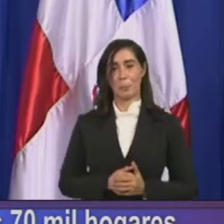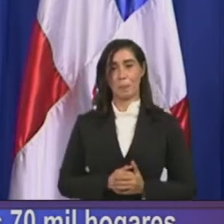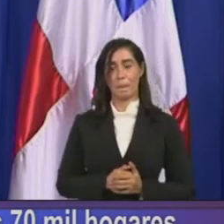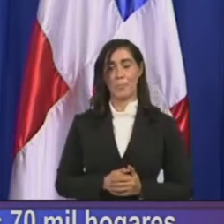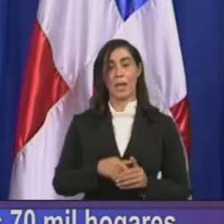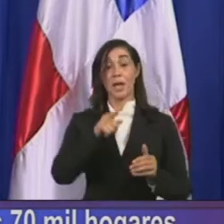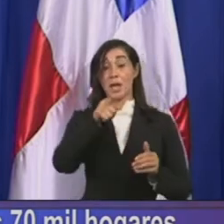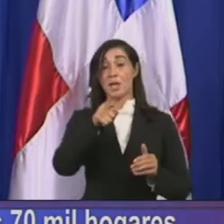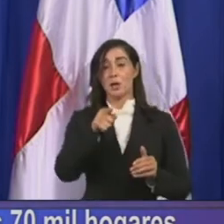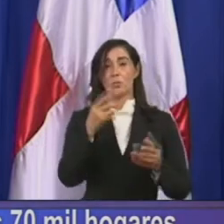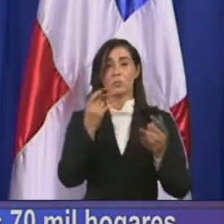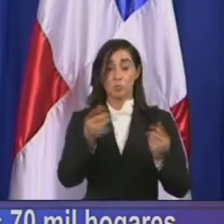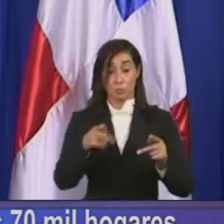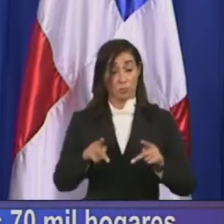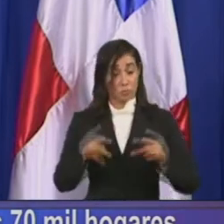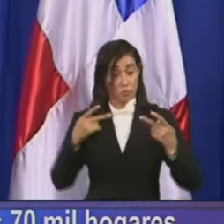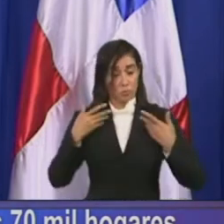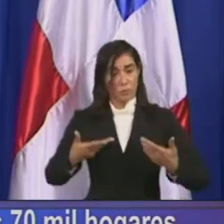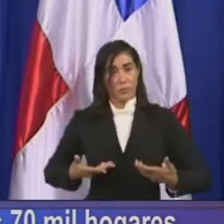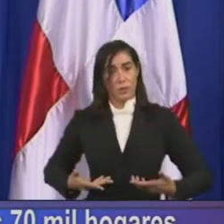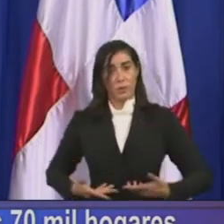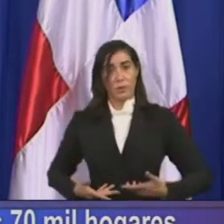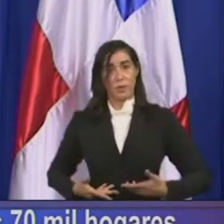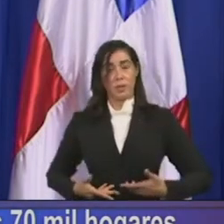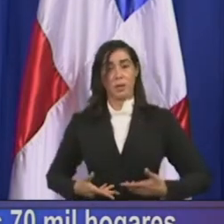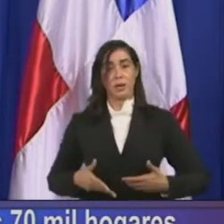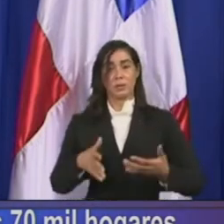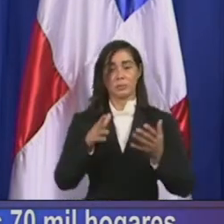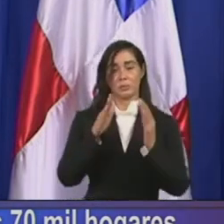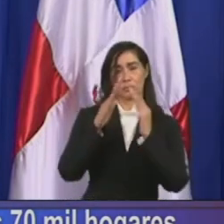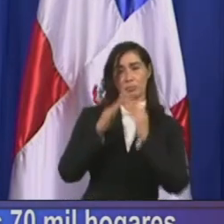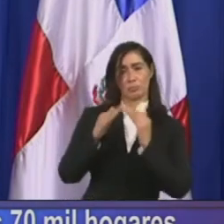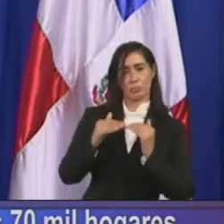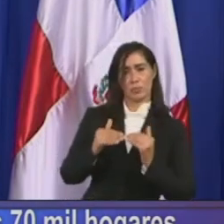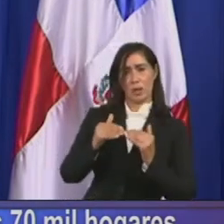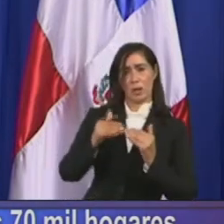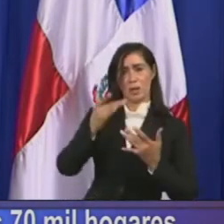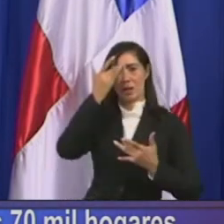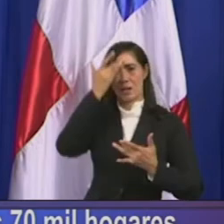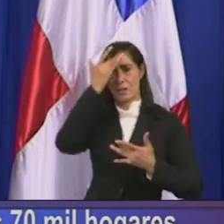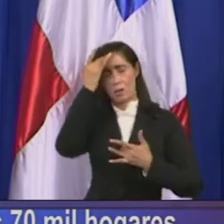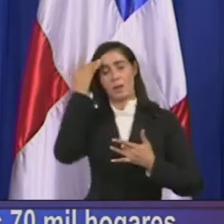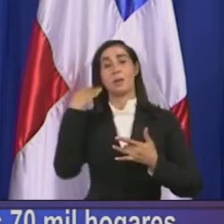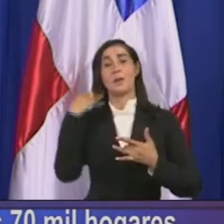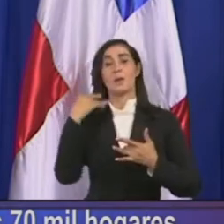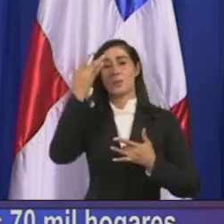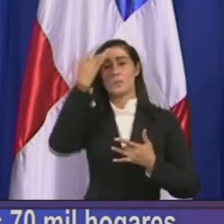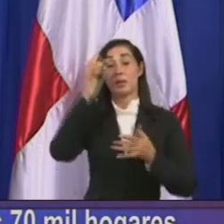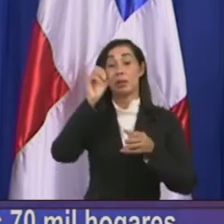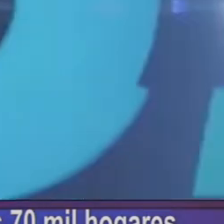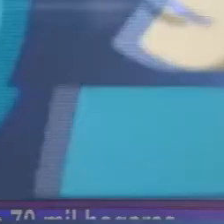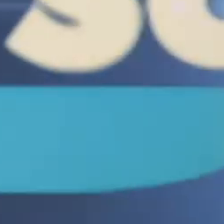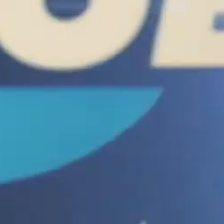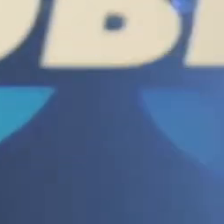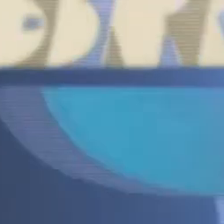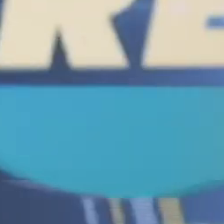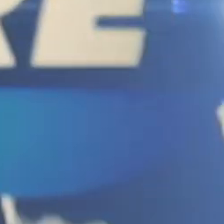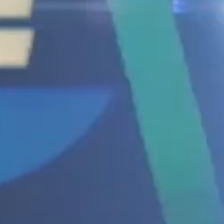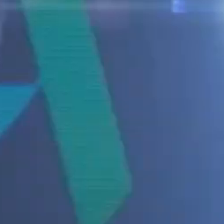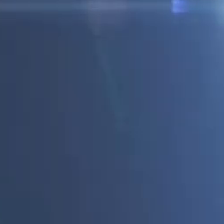su condición de vida, su condición de vulnerabilidad y la informalidad laboral.